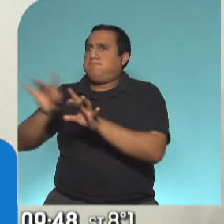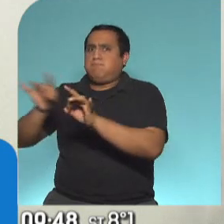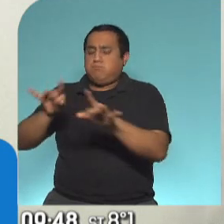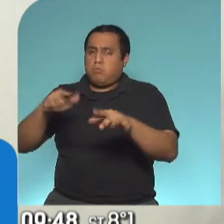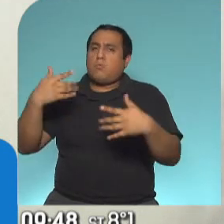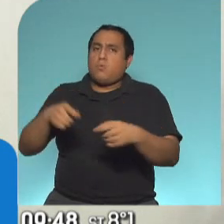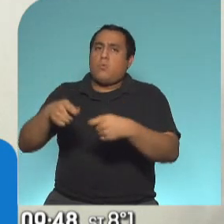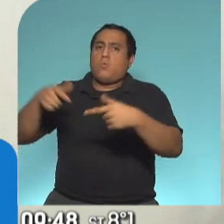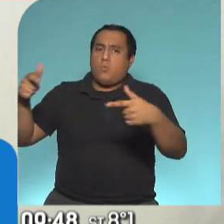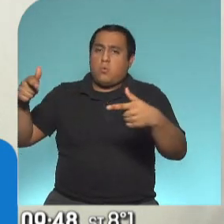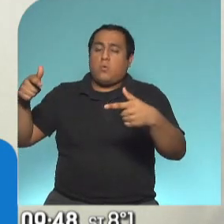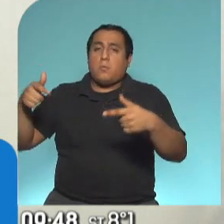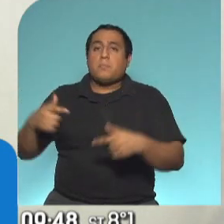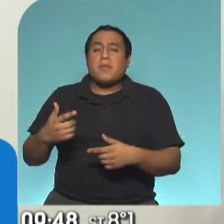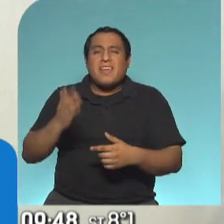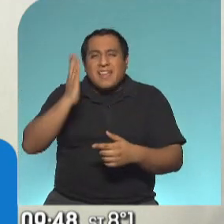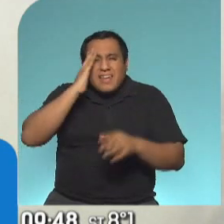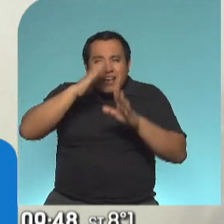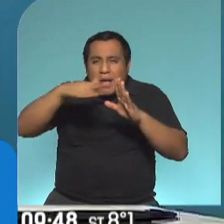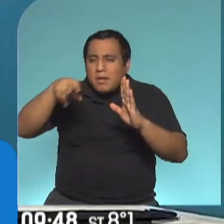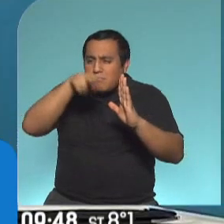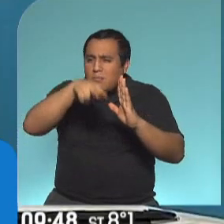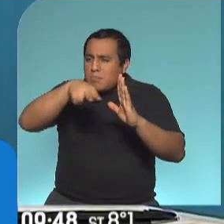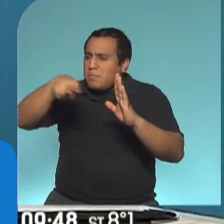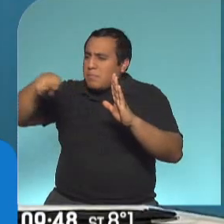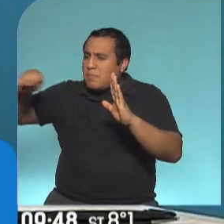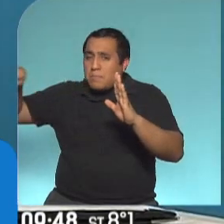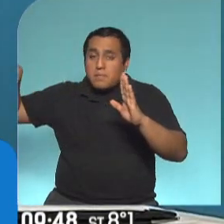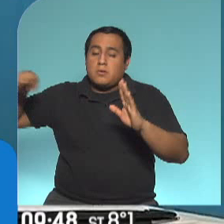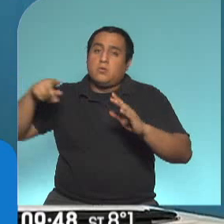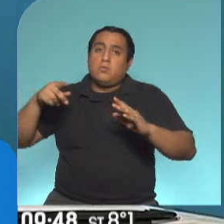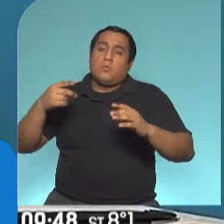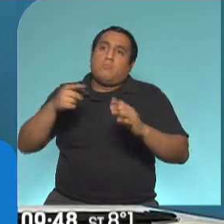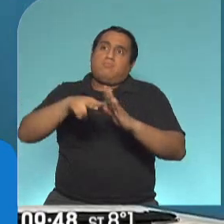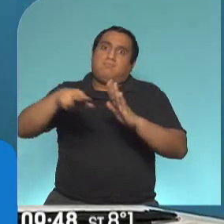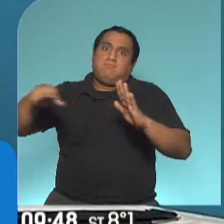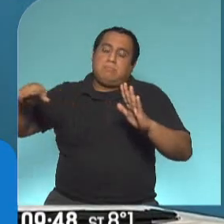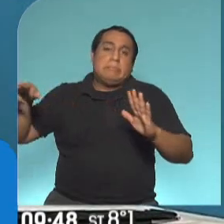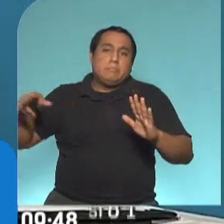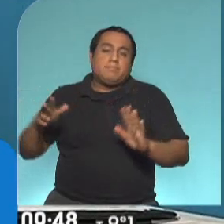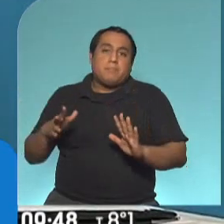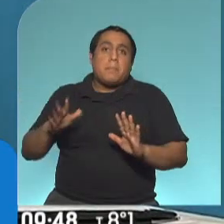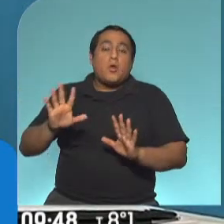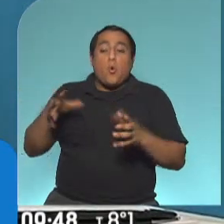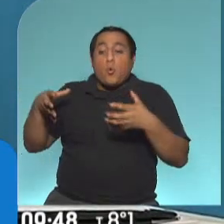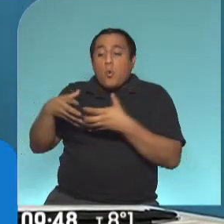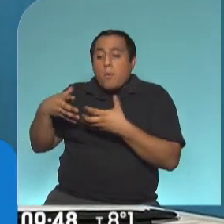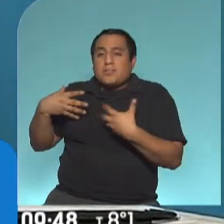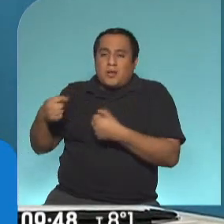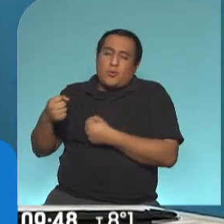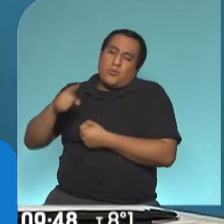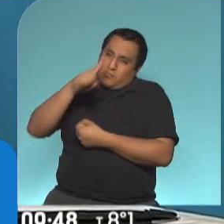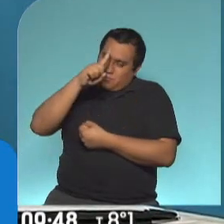el porcentaje de ocupación de camas de terapia intensiva es muy elevado y el personal de salud está